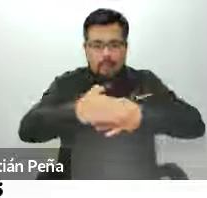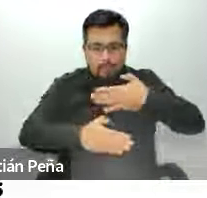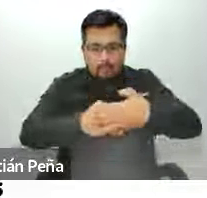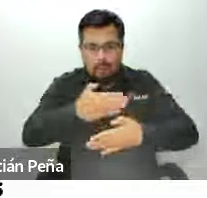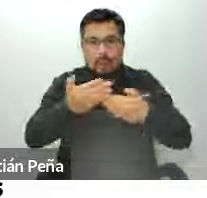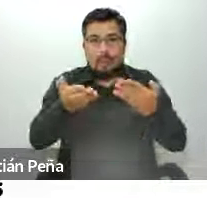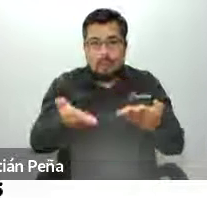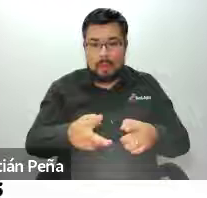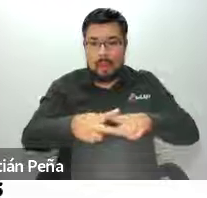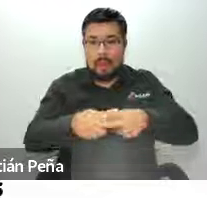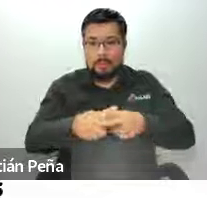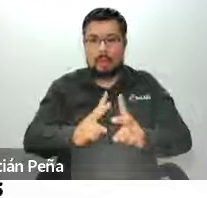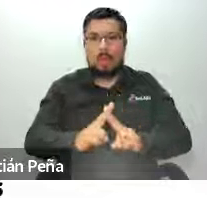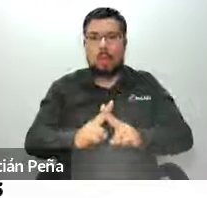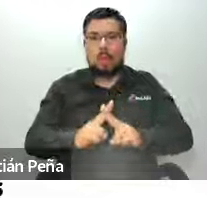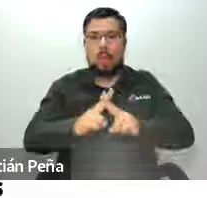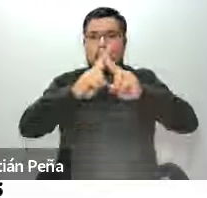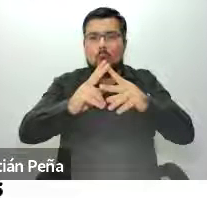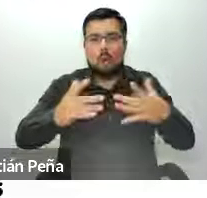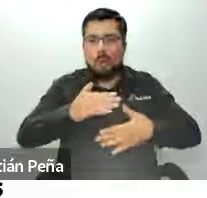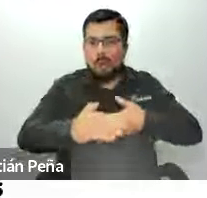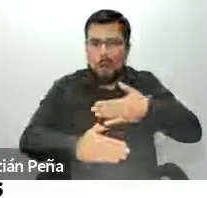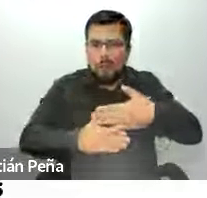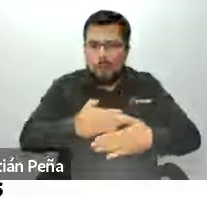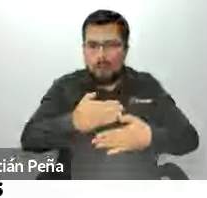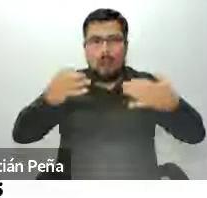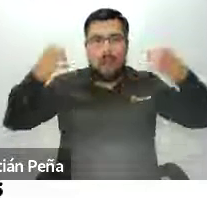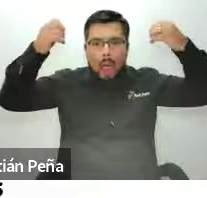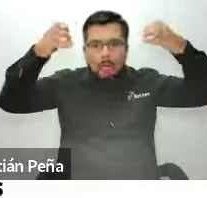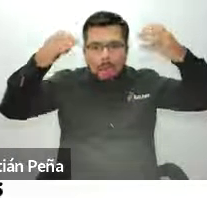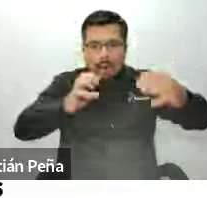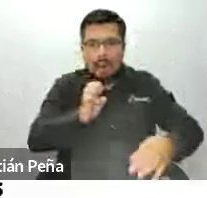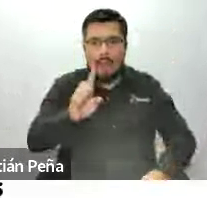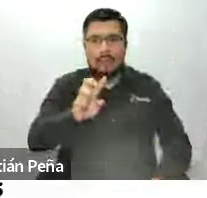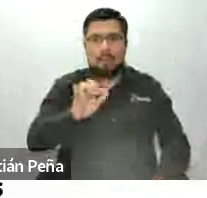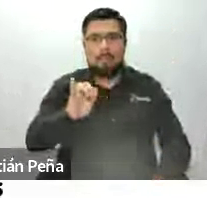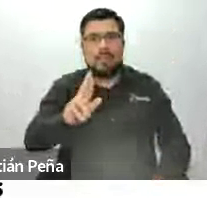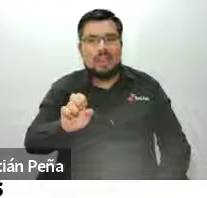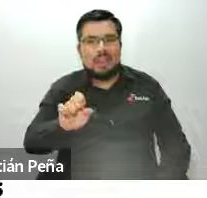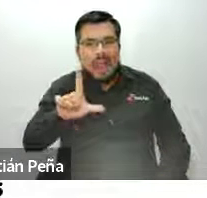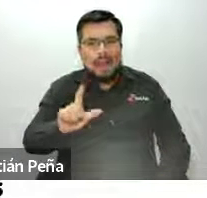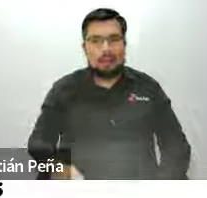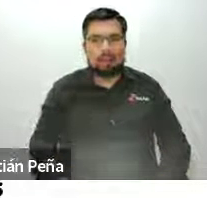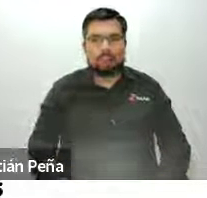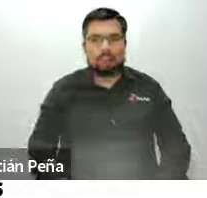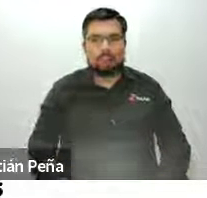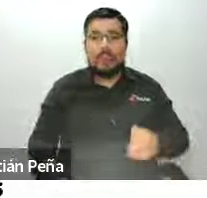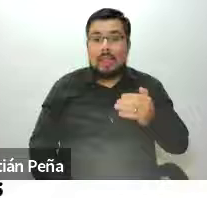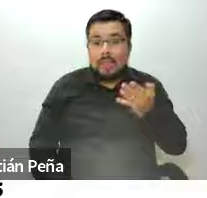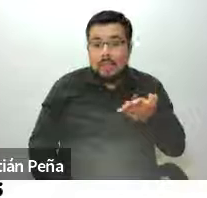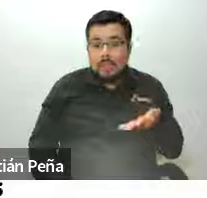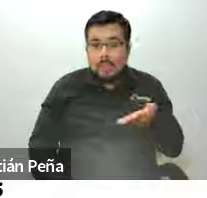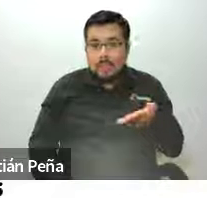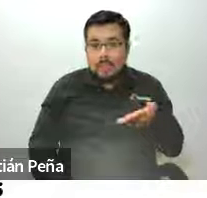de este instrumento de progresiones de aprendizaje en espiral y también, por supuesto, desde allí generar una reflexión